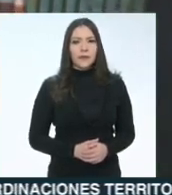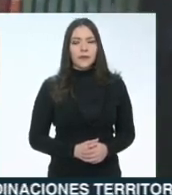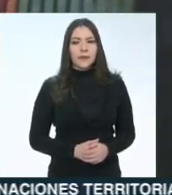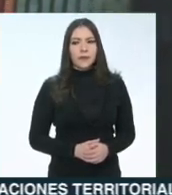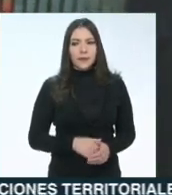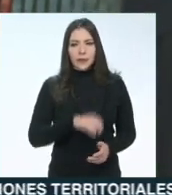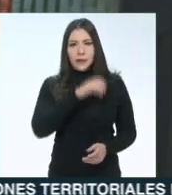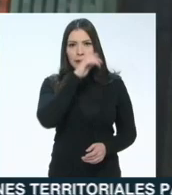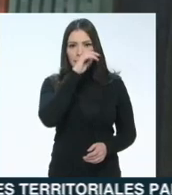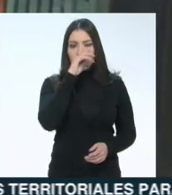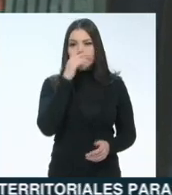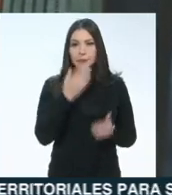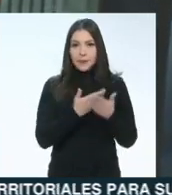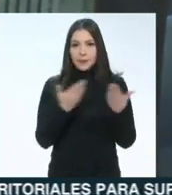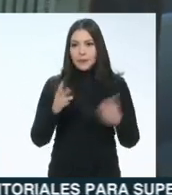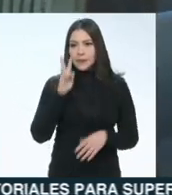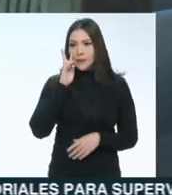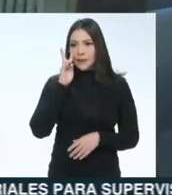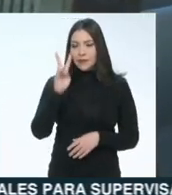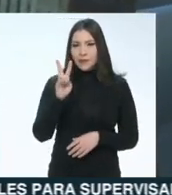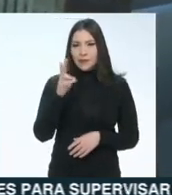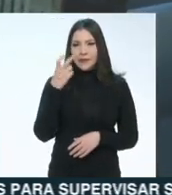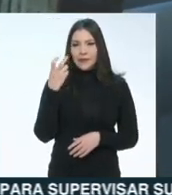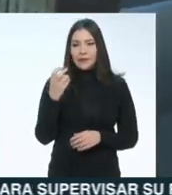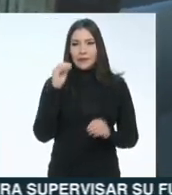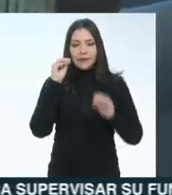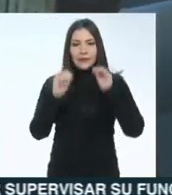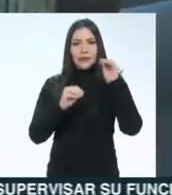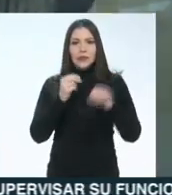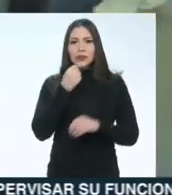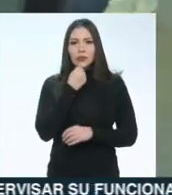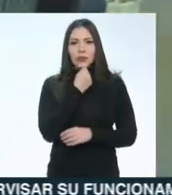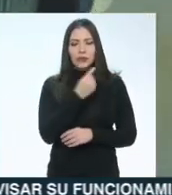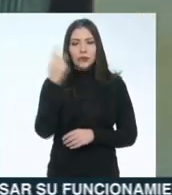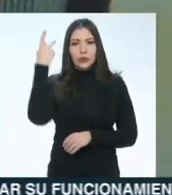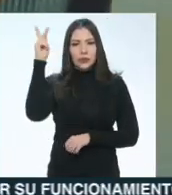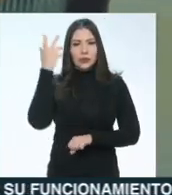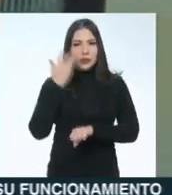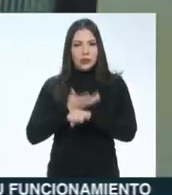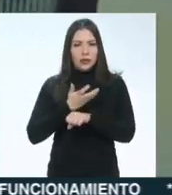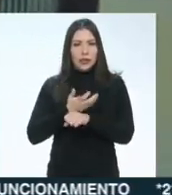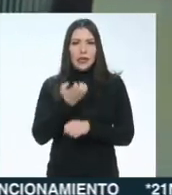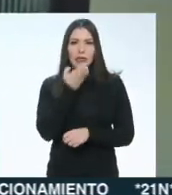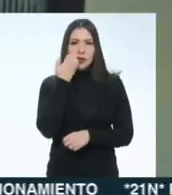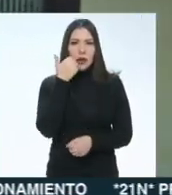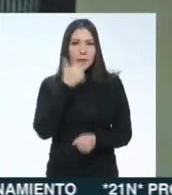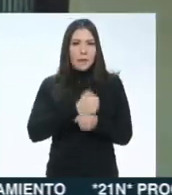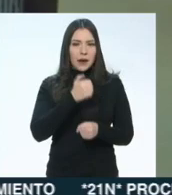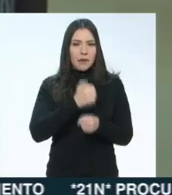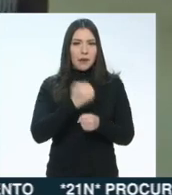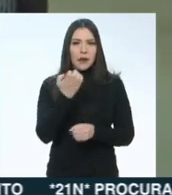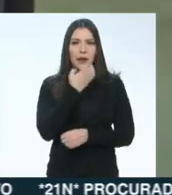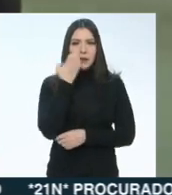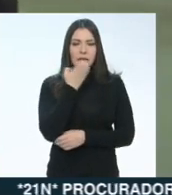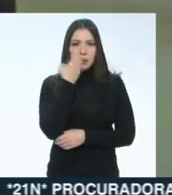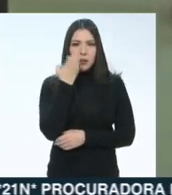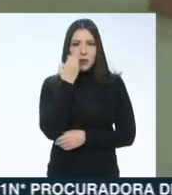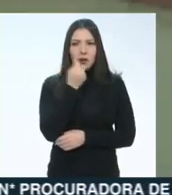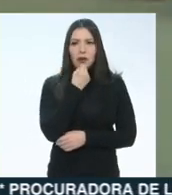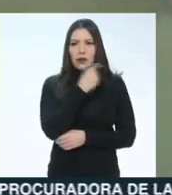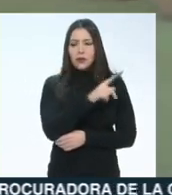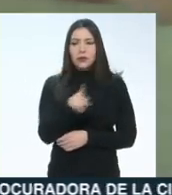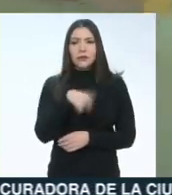Legos, hecho con exacto, Legos. exacto. Sí. Unos niños de primaria de Estados Unidos de la escuela Brown, pues dejaron, como dicen, atónitos a todos los de las